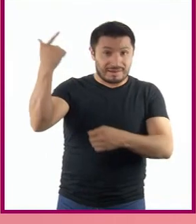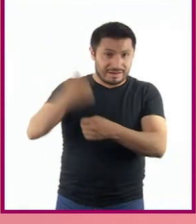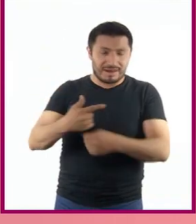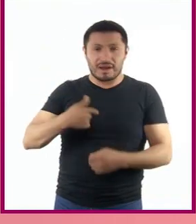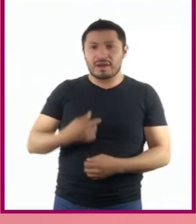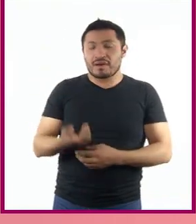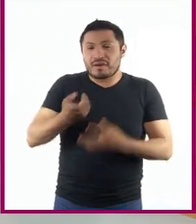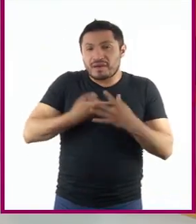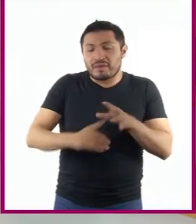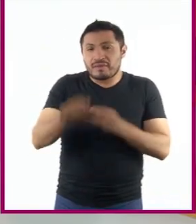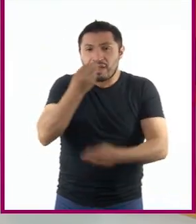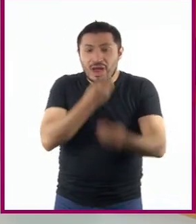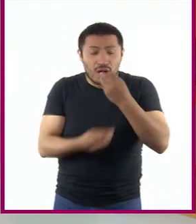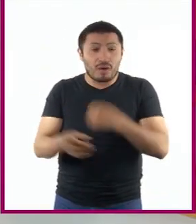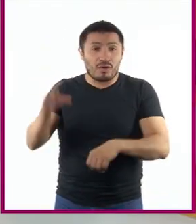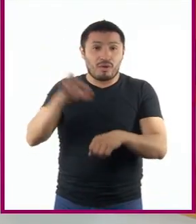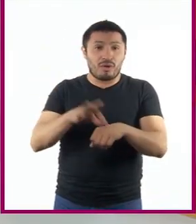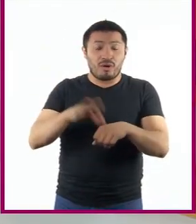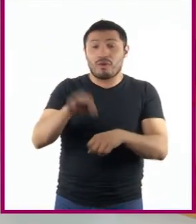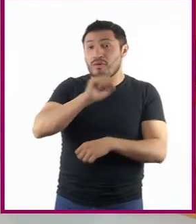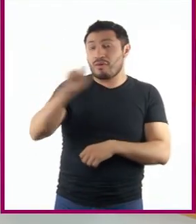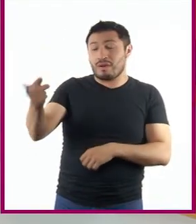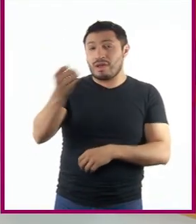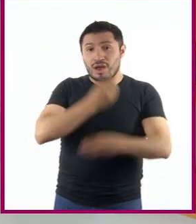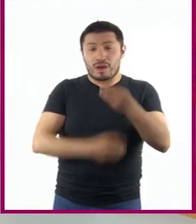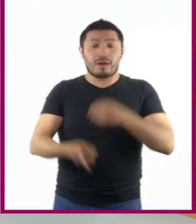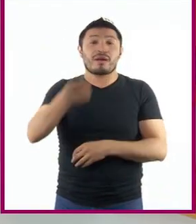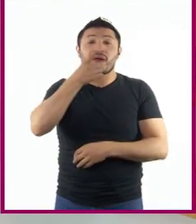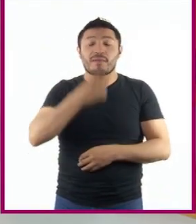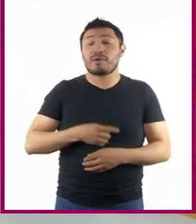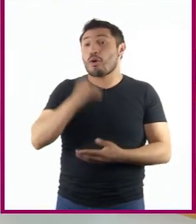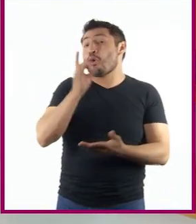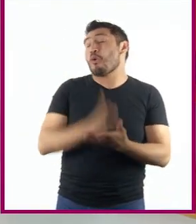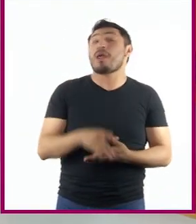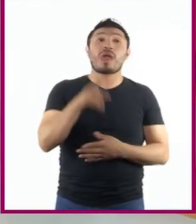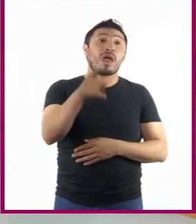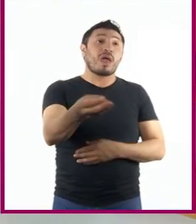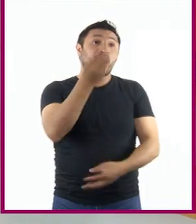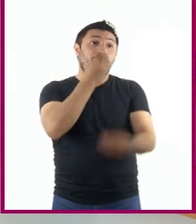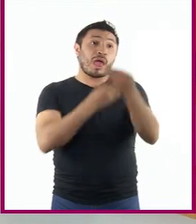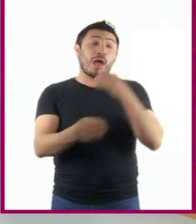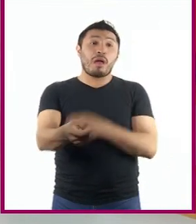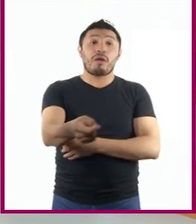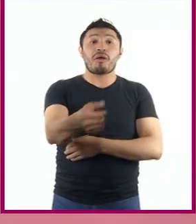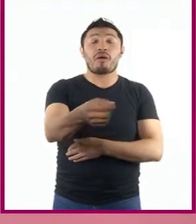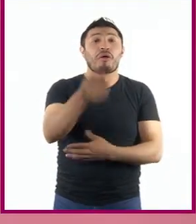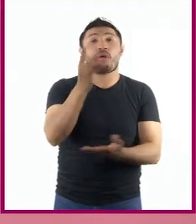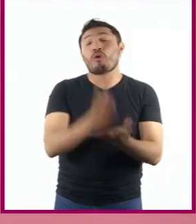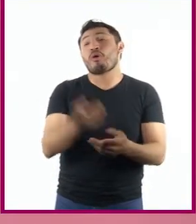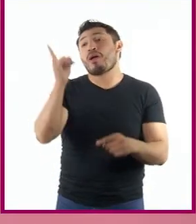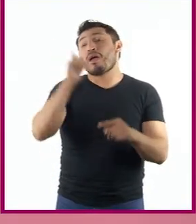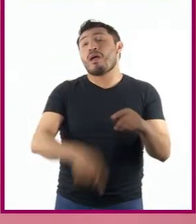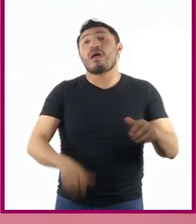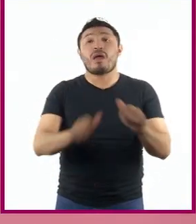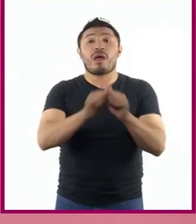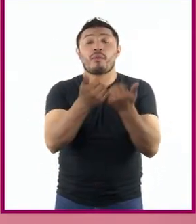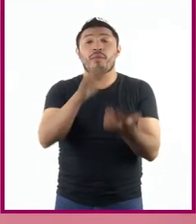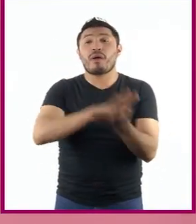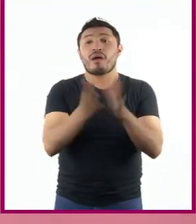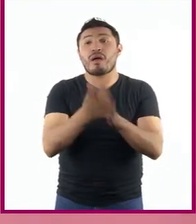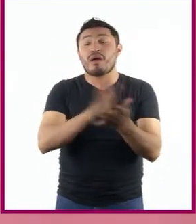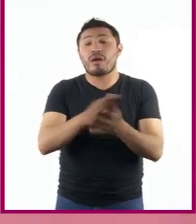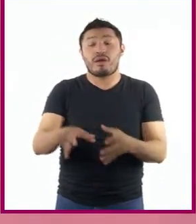un nutriólogo, me comentó que solo te hacían dejar de comer, que con que dejara el pan y tortilla y me tomara un